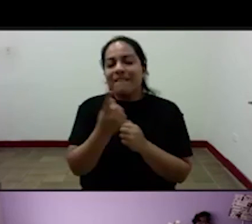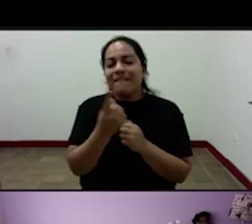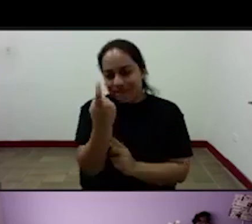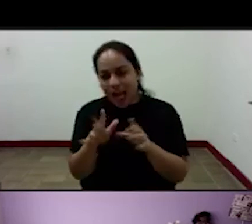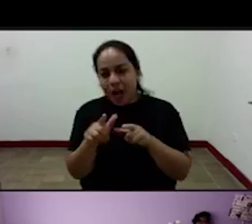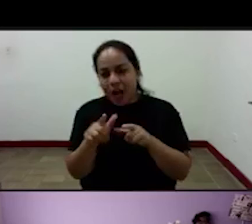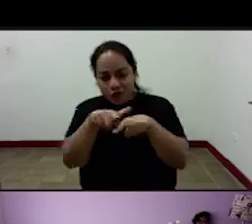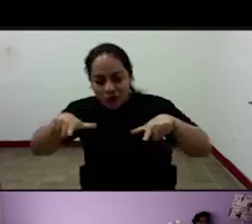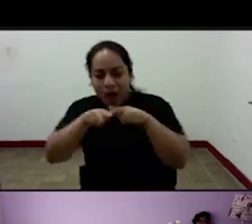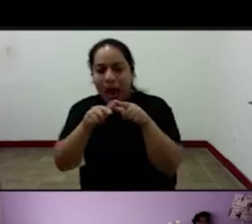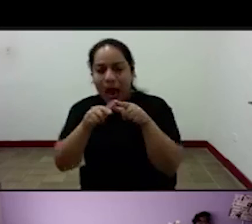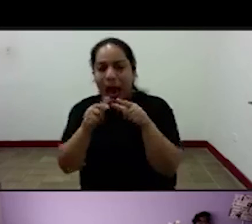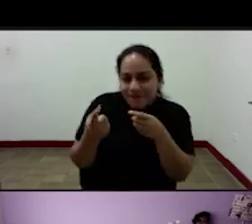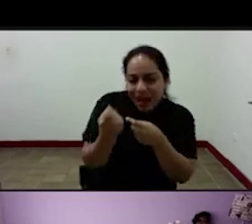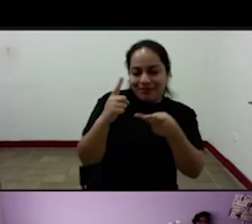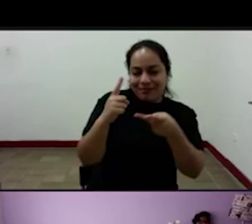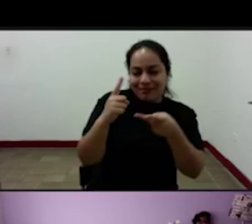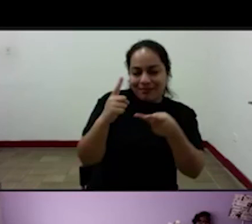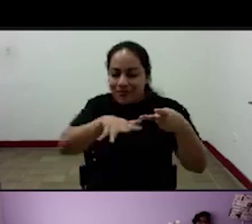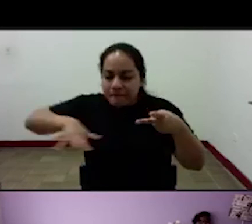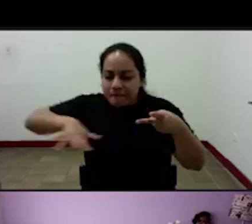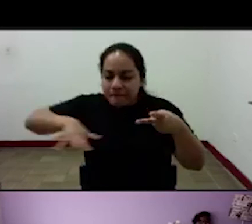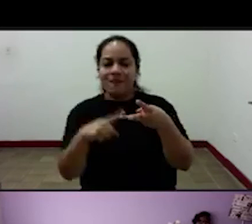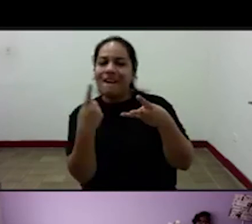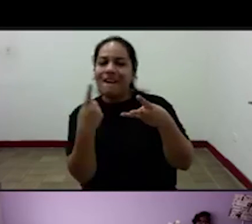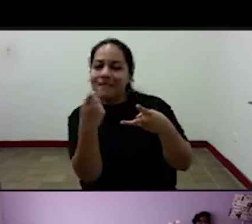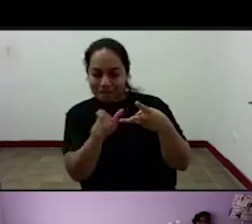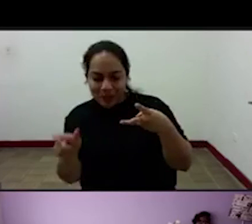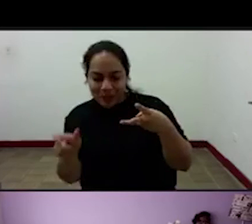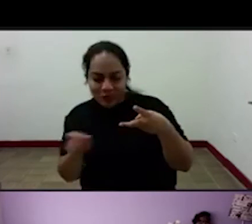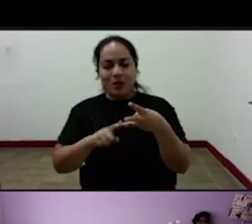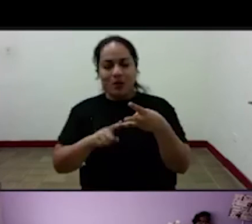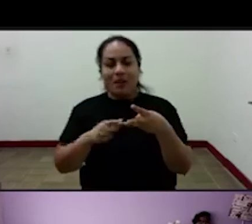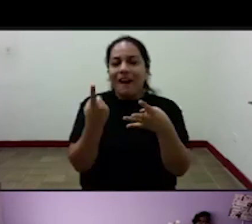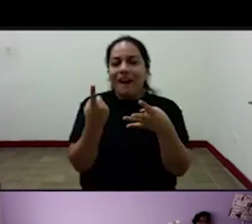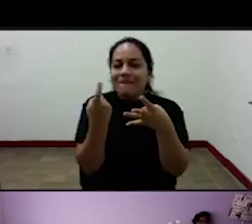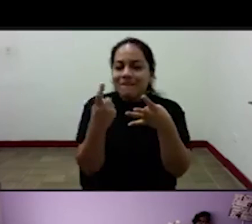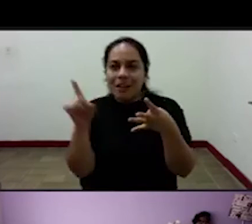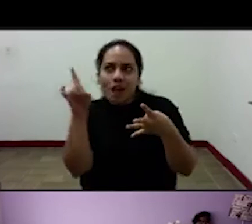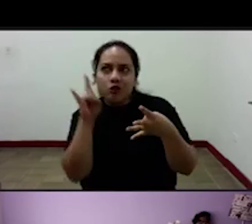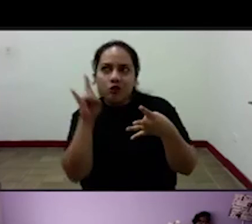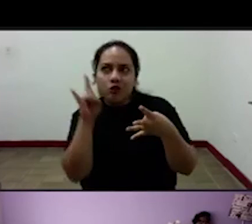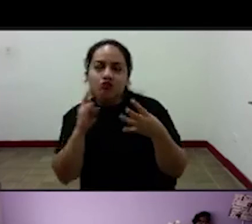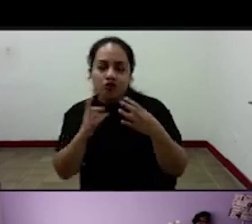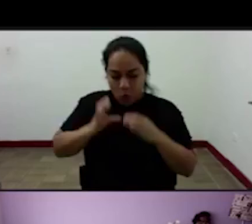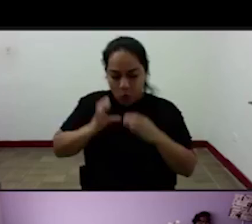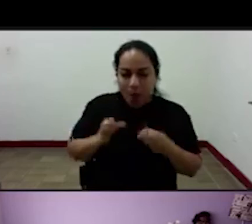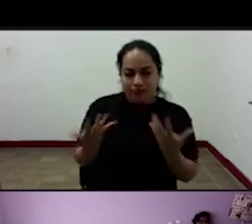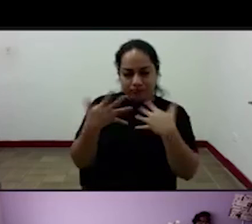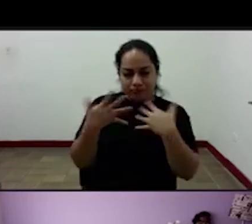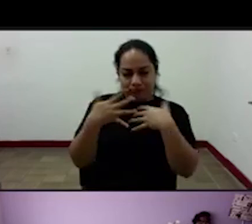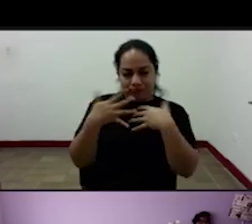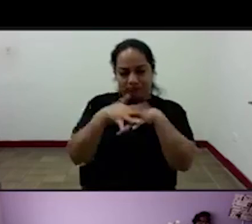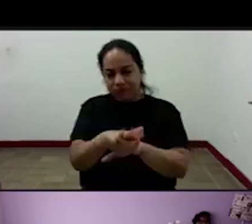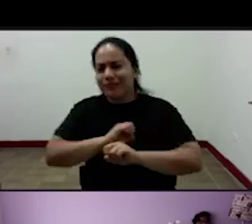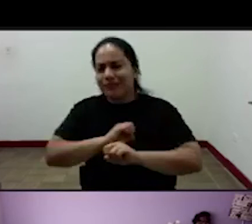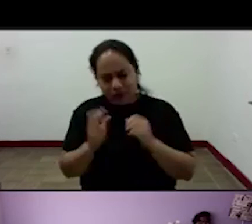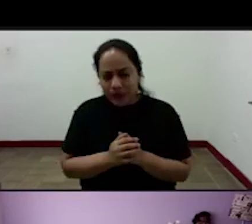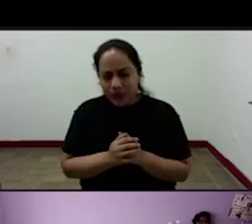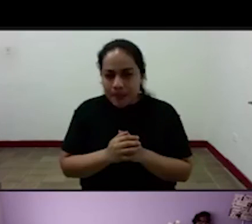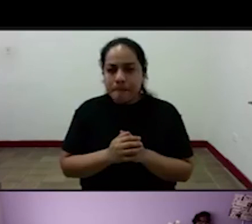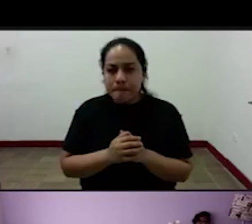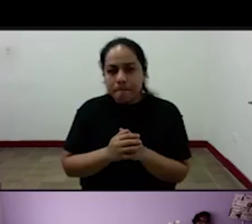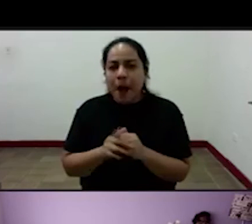el espacio, hace falta la gente, hace falta la escucha corporal integral, claro. Pero